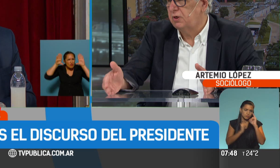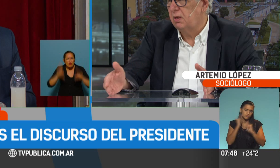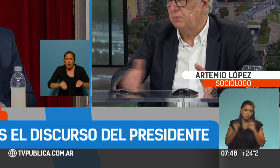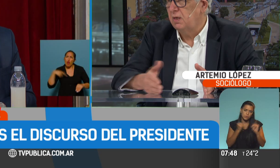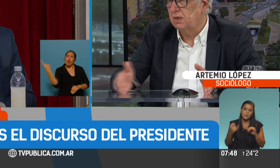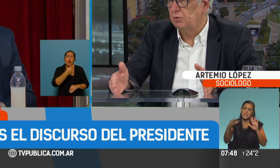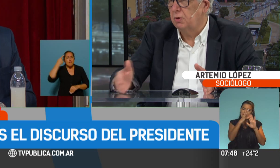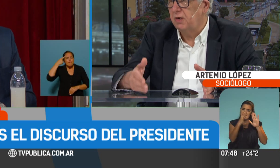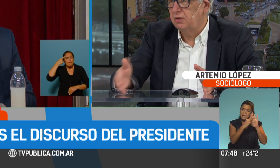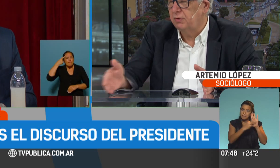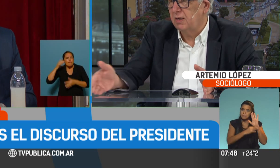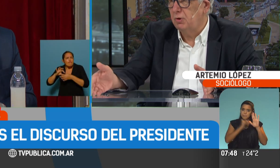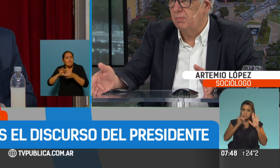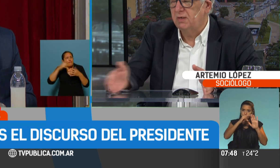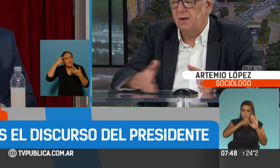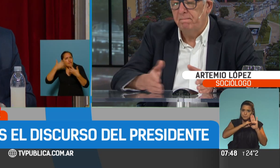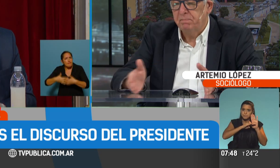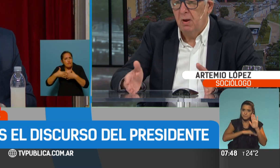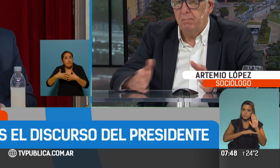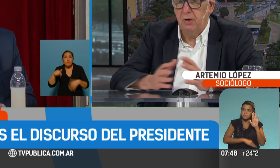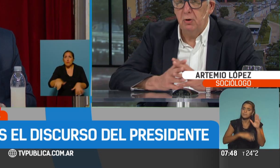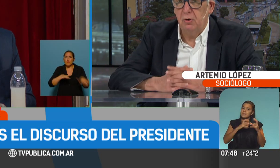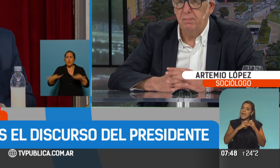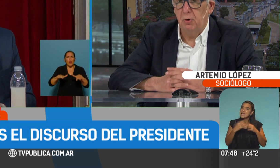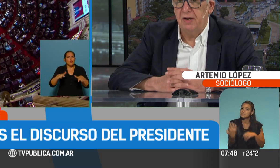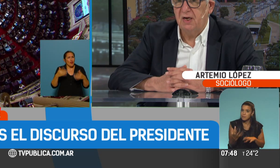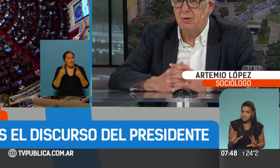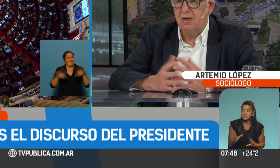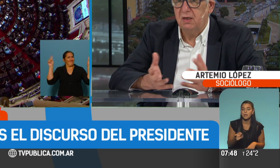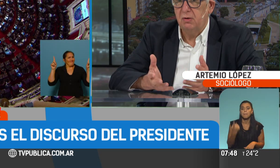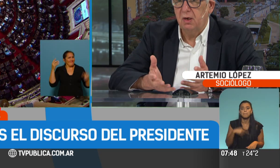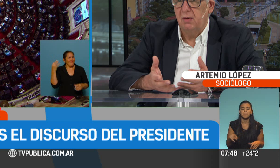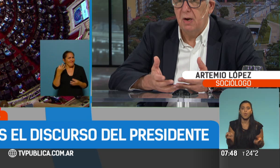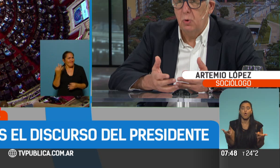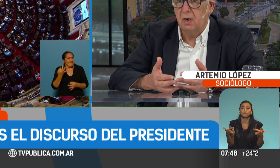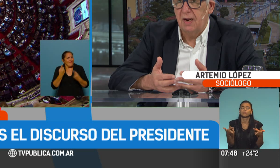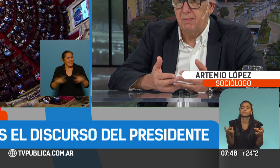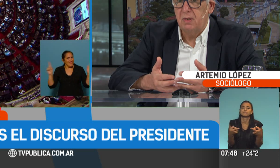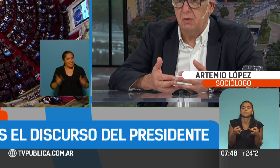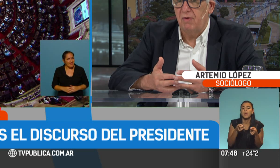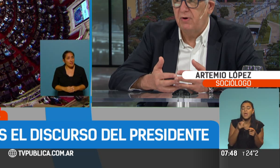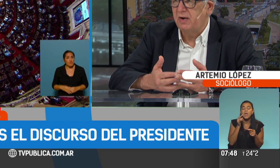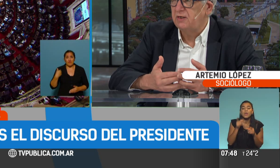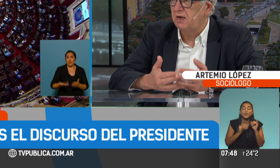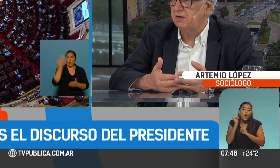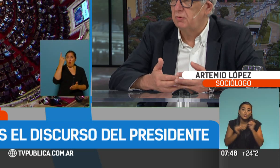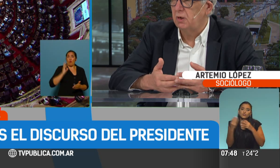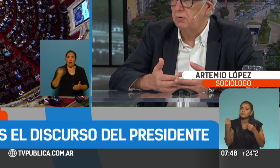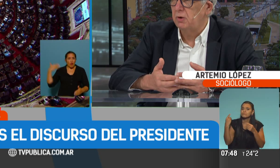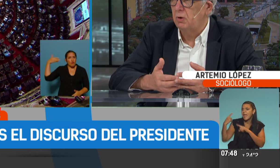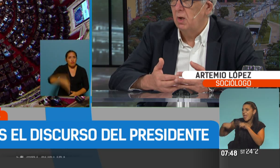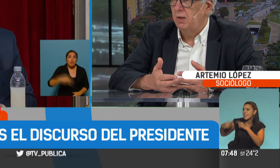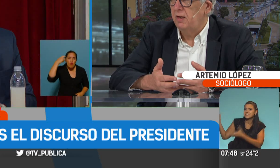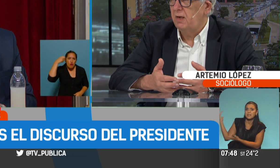uno de los ítems que desarrolló merece un tratamiento especial, pero polarizador en el sentido de que evaluó claramente cuál fue la herencia que recibió